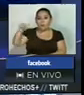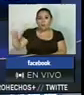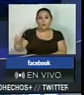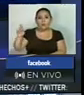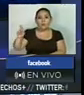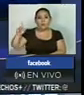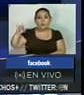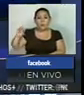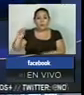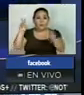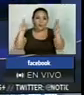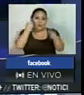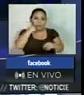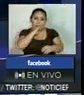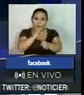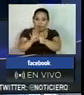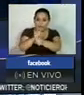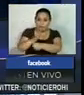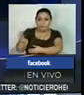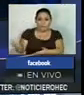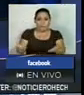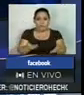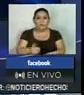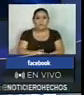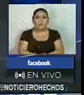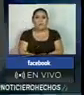la situación del COVID-19 en ese país. Adelante.